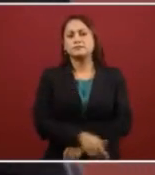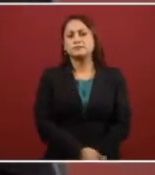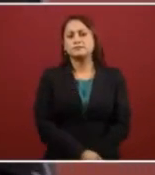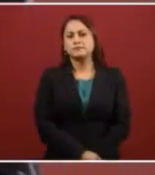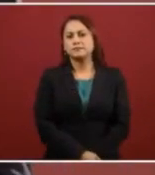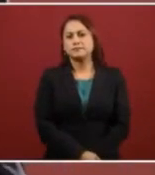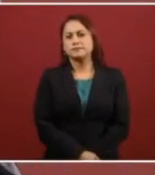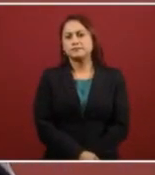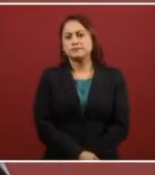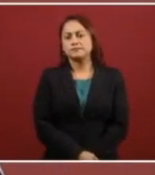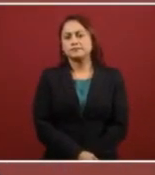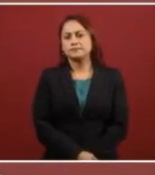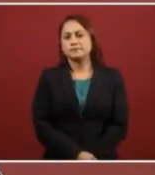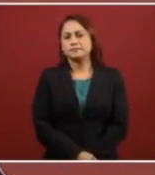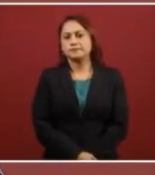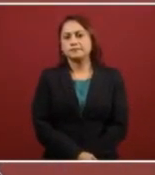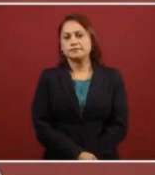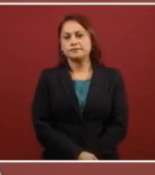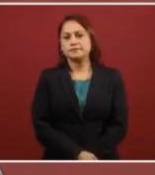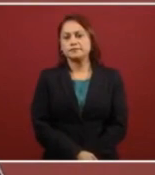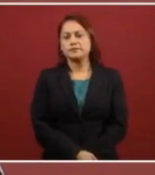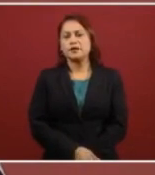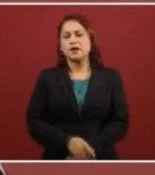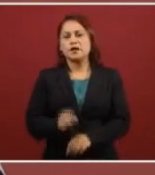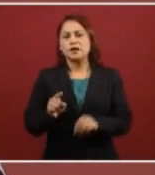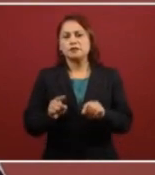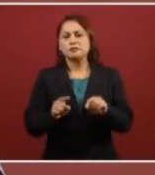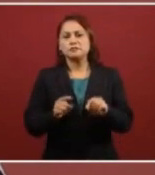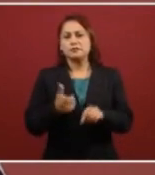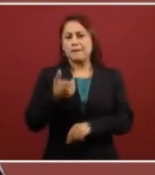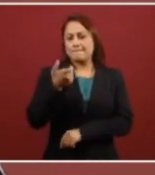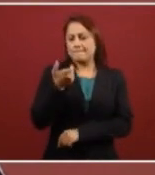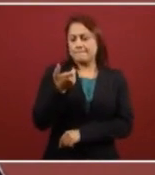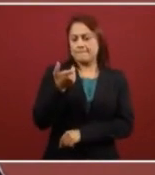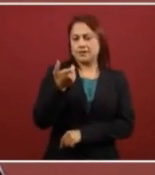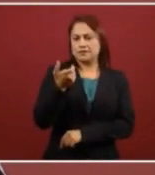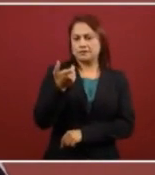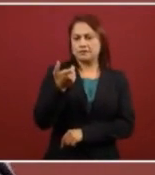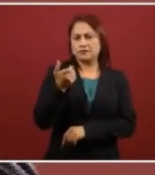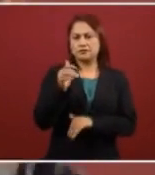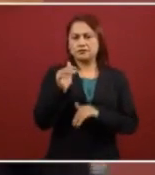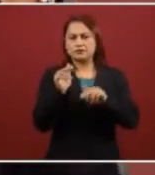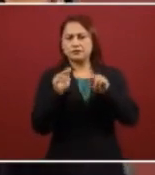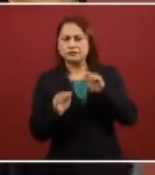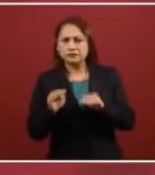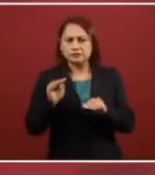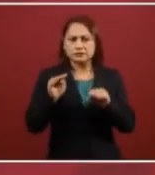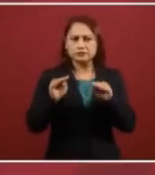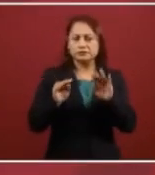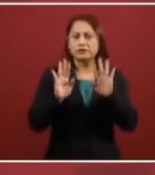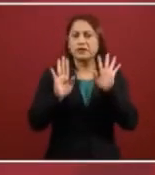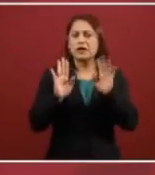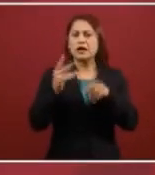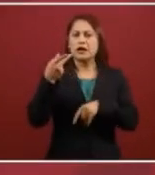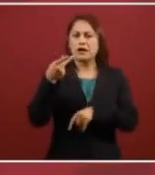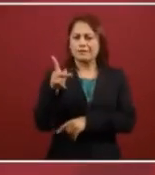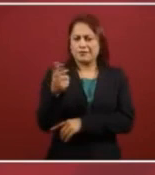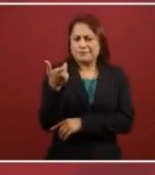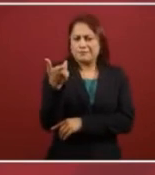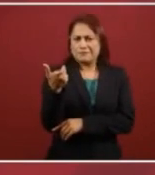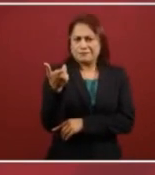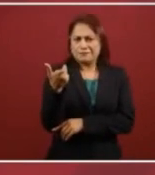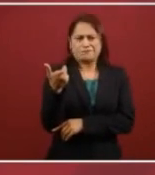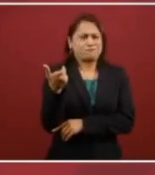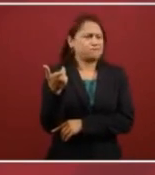en el movimiento de in the peso, pero movement peso está fortachón but in the movement of the money aguanta. But